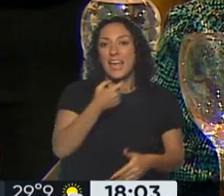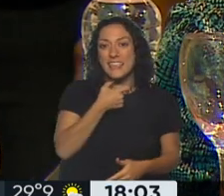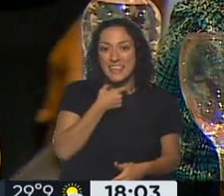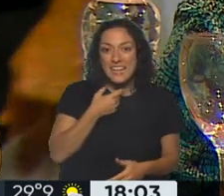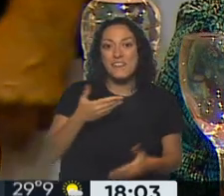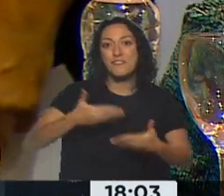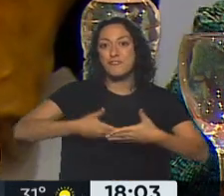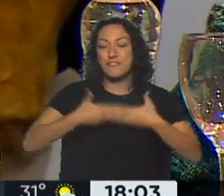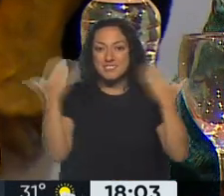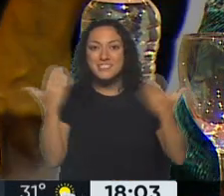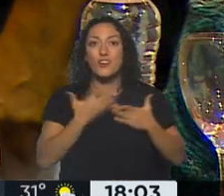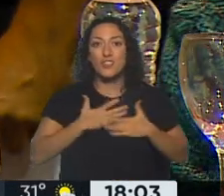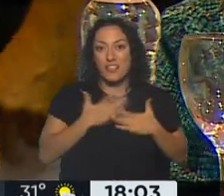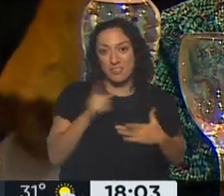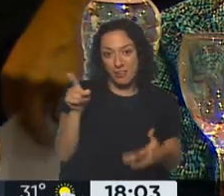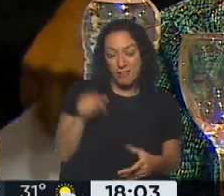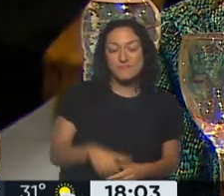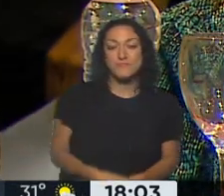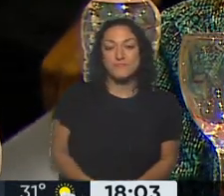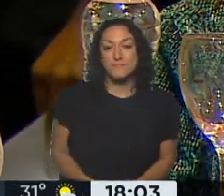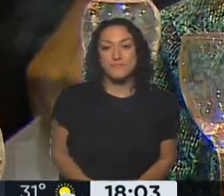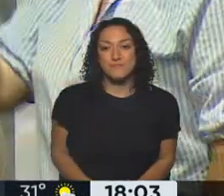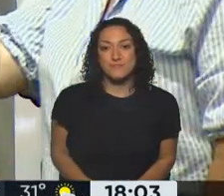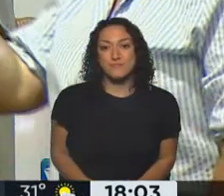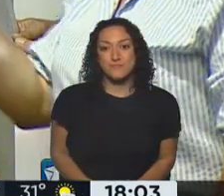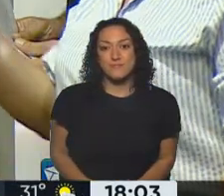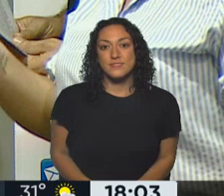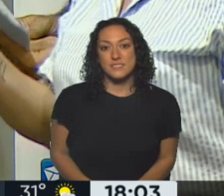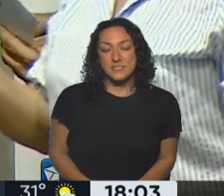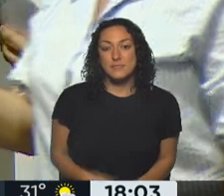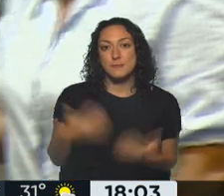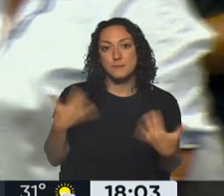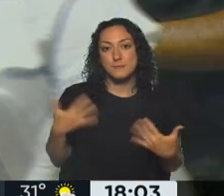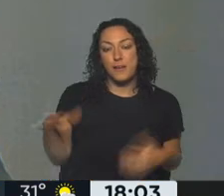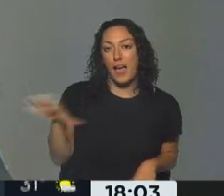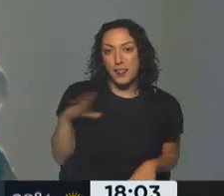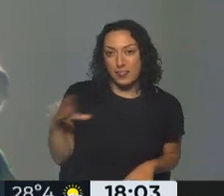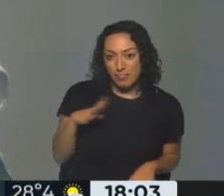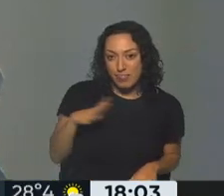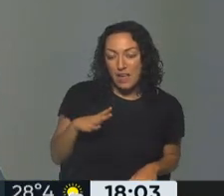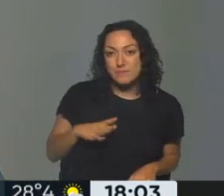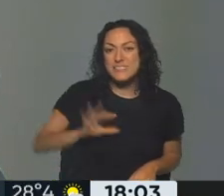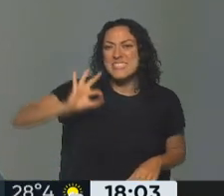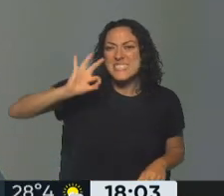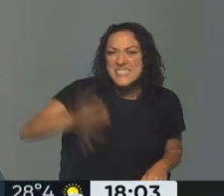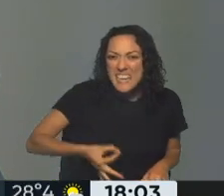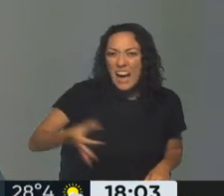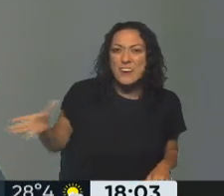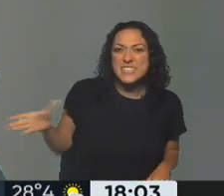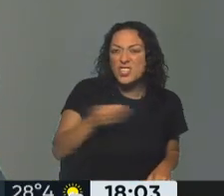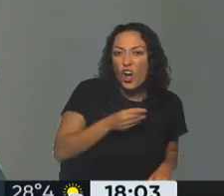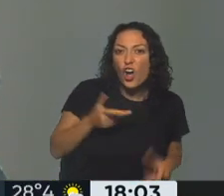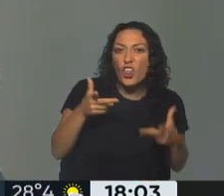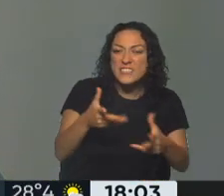muy feliz, muy contento. Y falta mucho todavía. No todo se sabe, no todo se puede